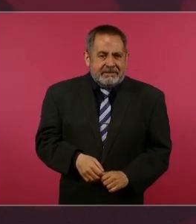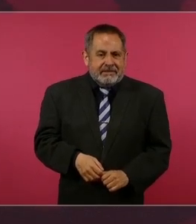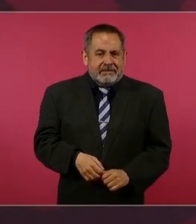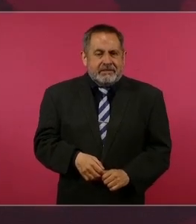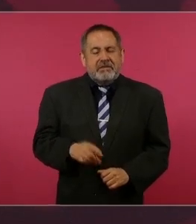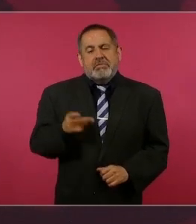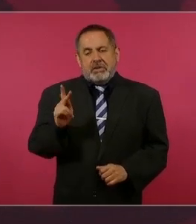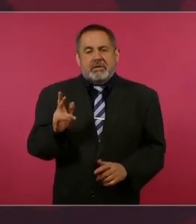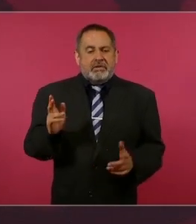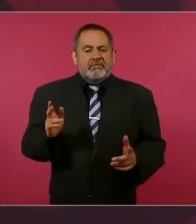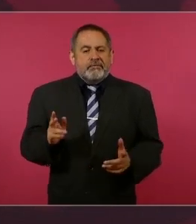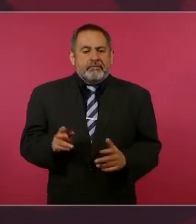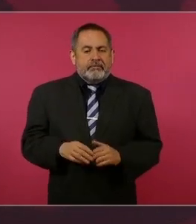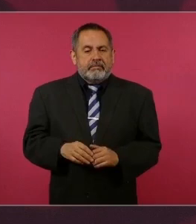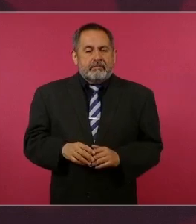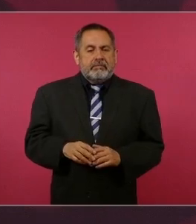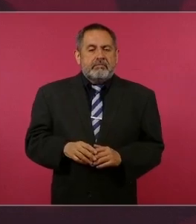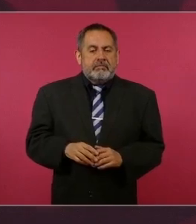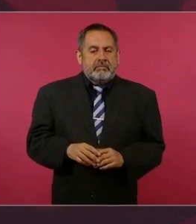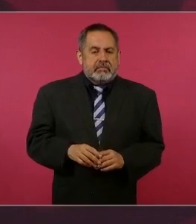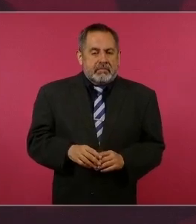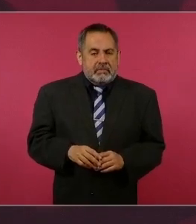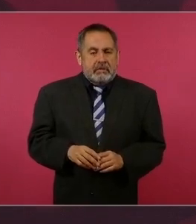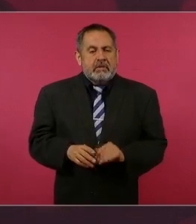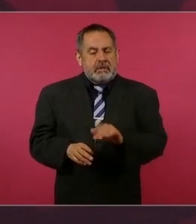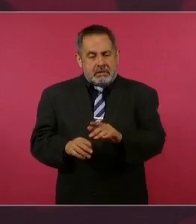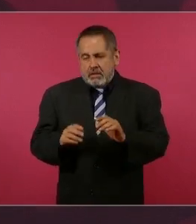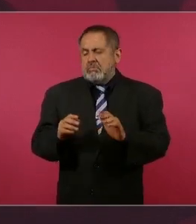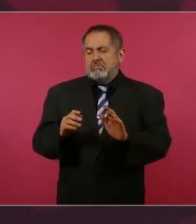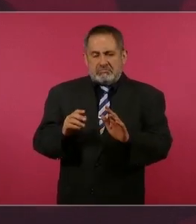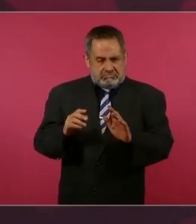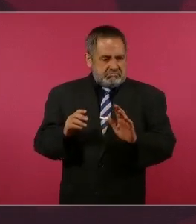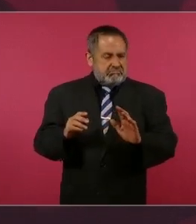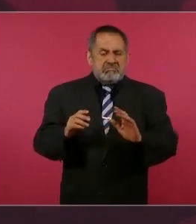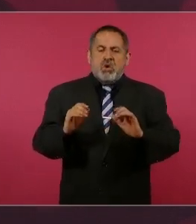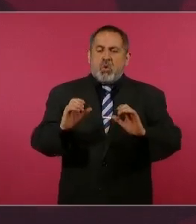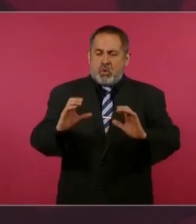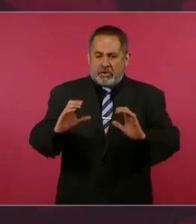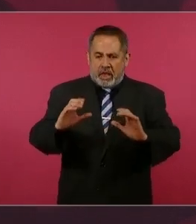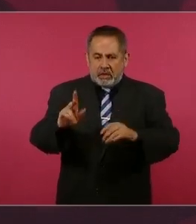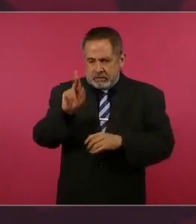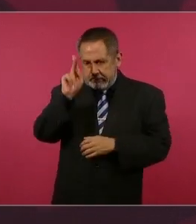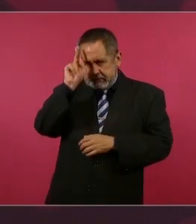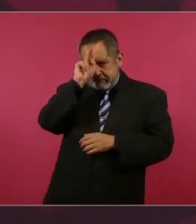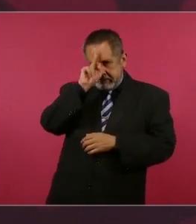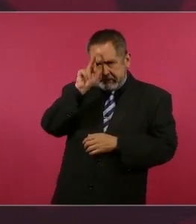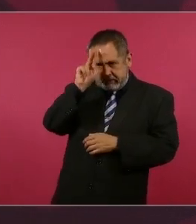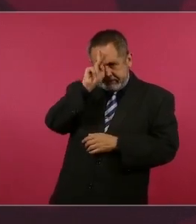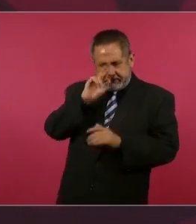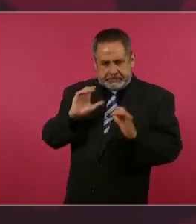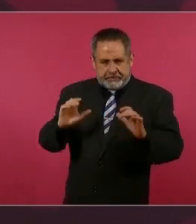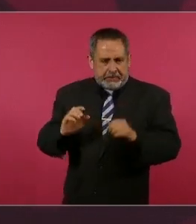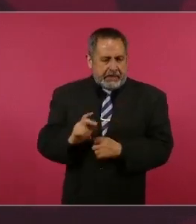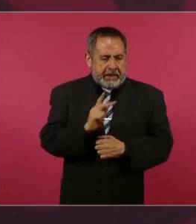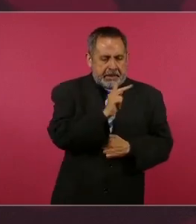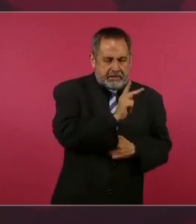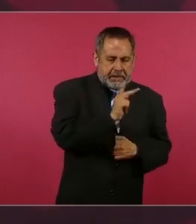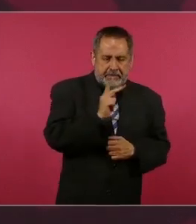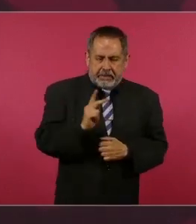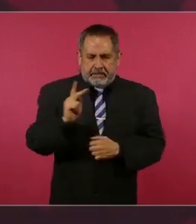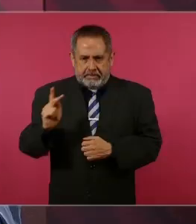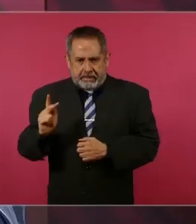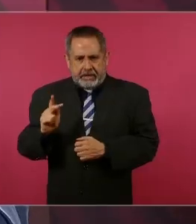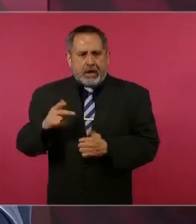Pero de todas maneras hay que actuar con prudencia. Las tres P,